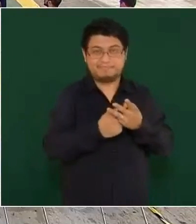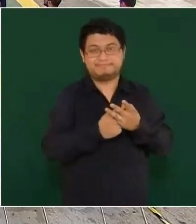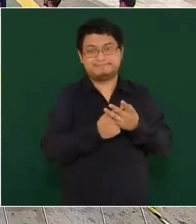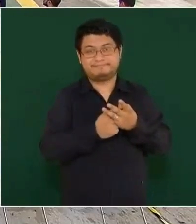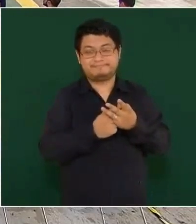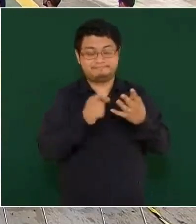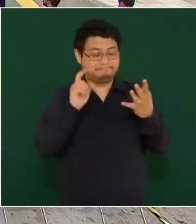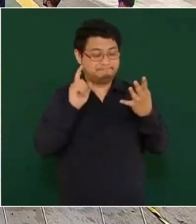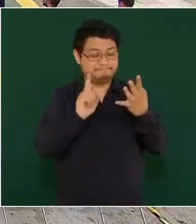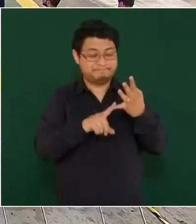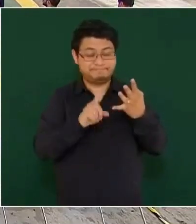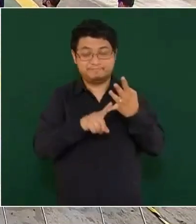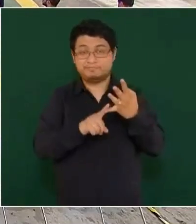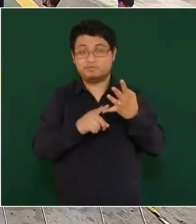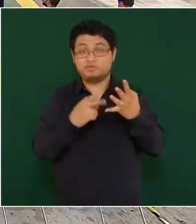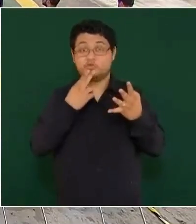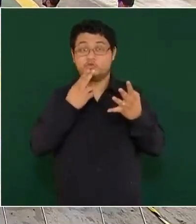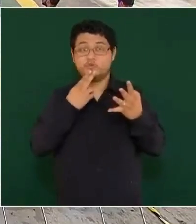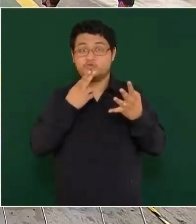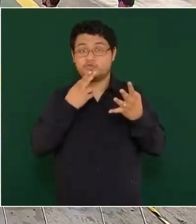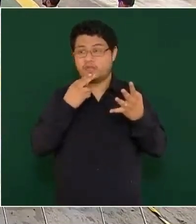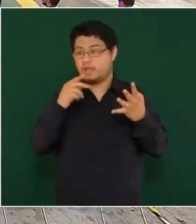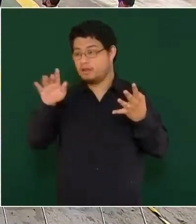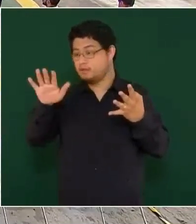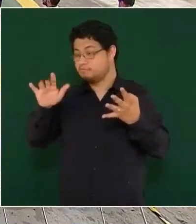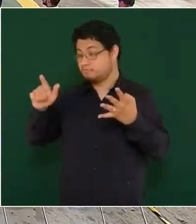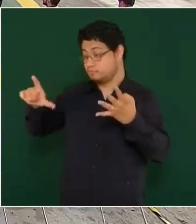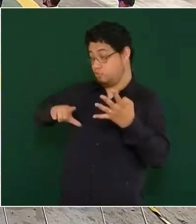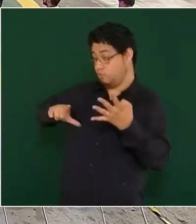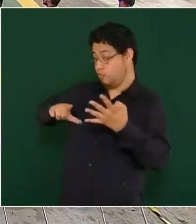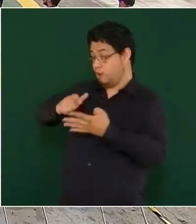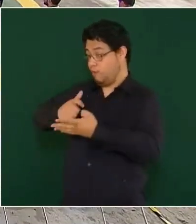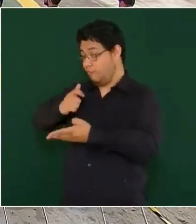el uso del presupuesto público